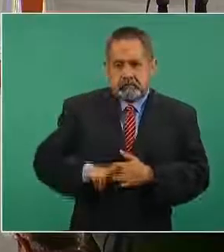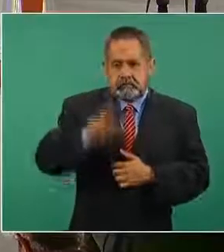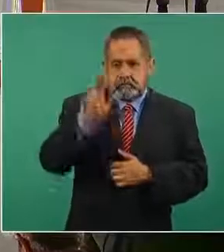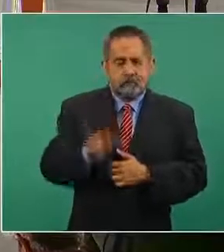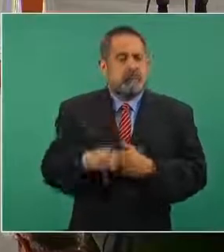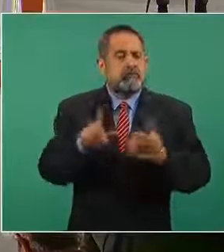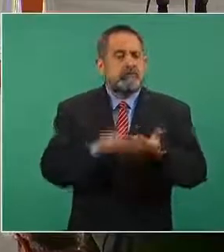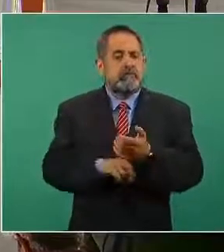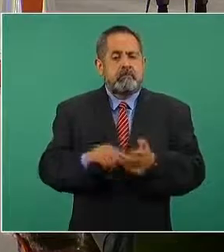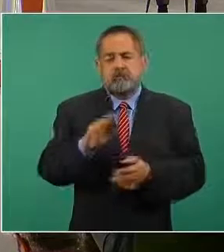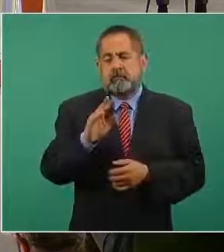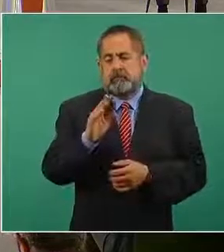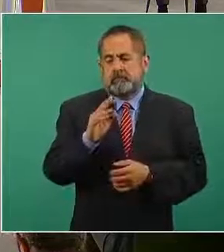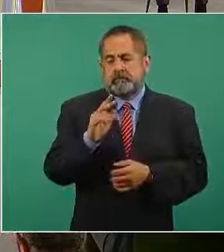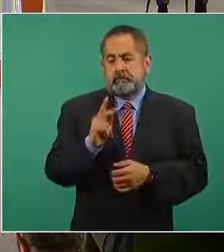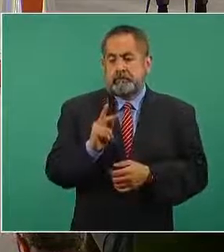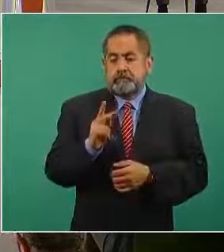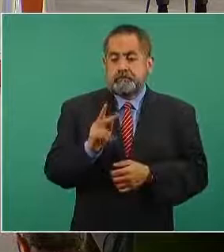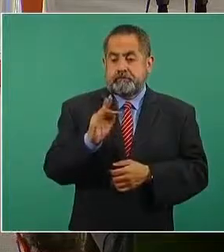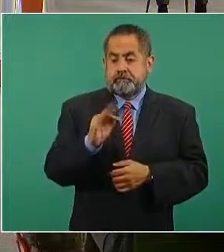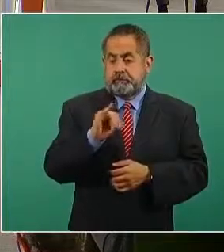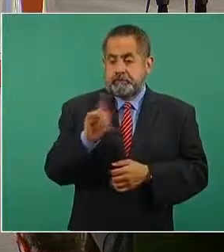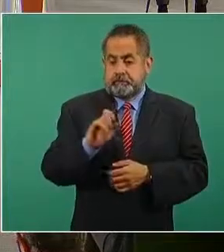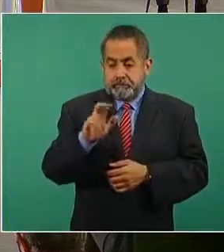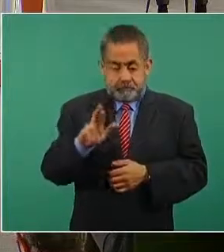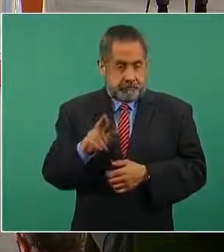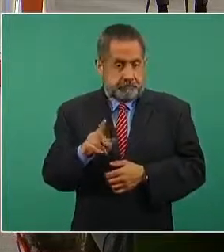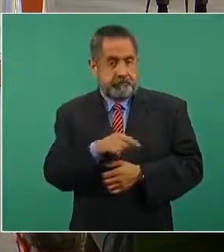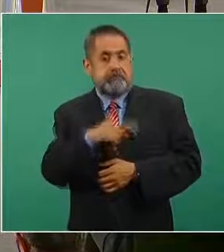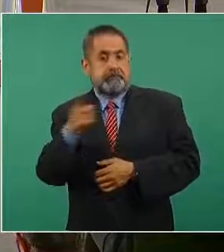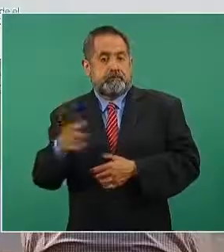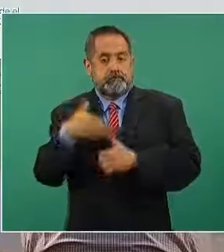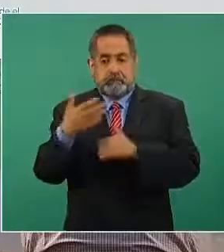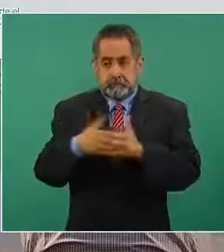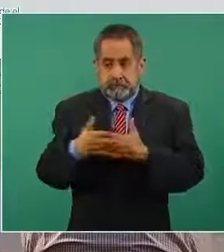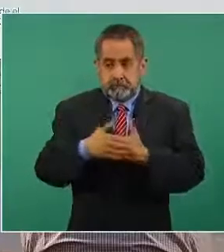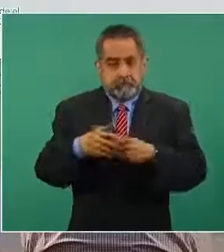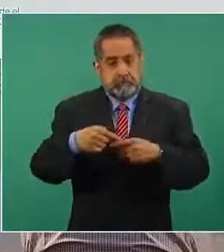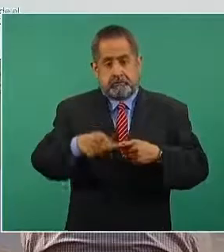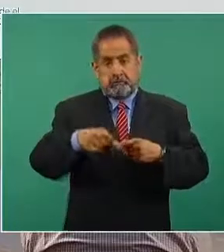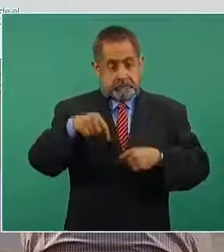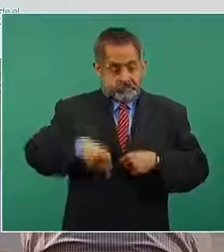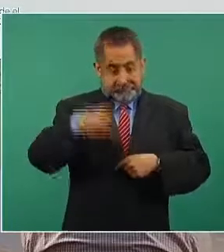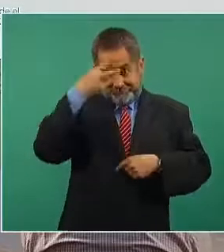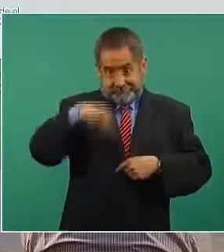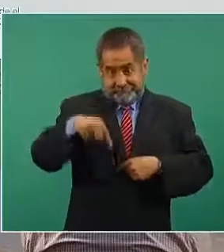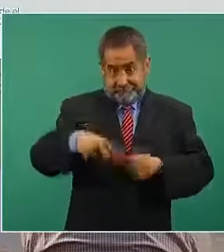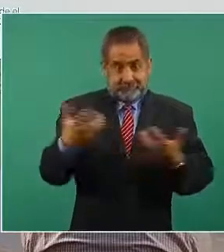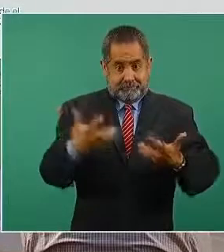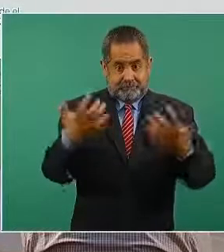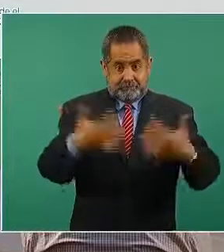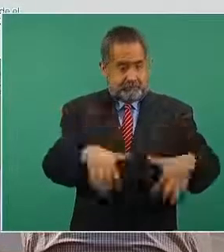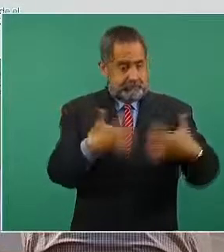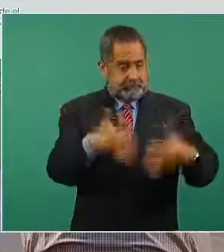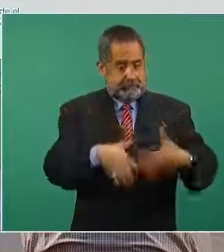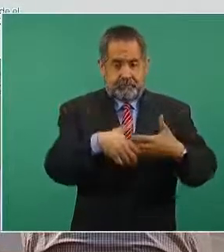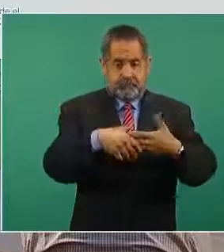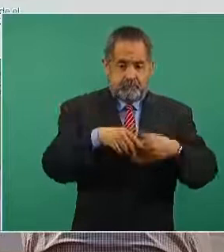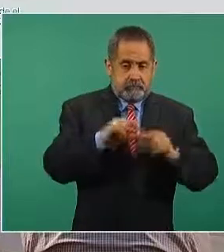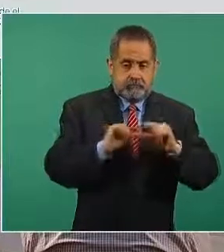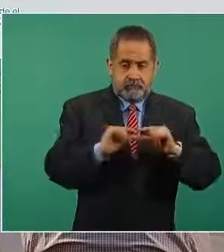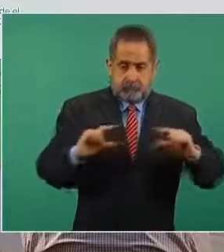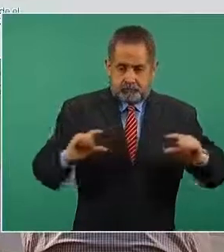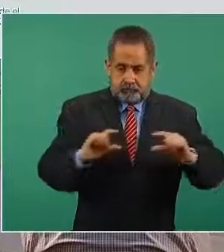de Pfizer-BioNTech, y en su momento empezará la producción ya en México del envasado de la vacuna